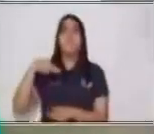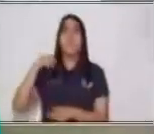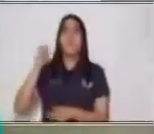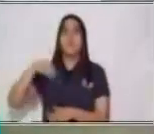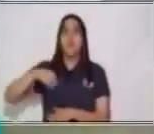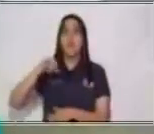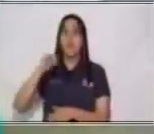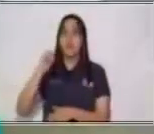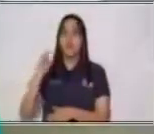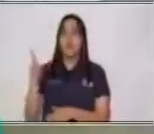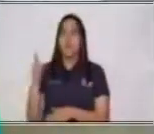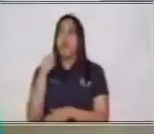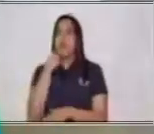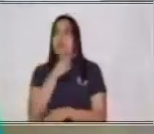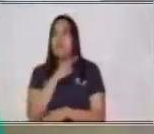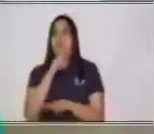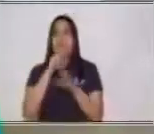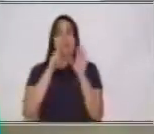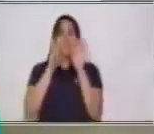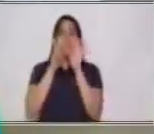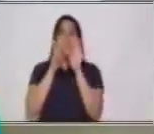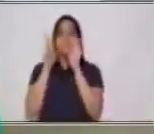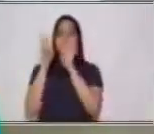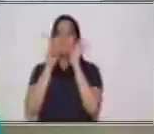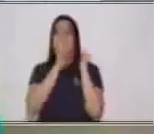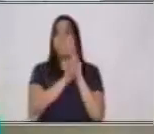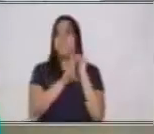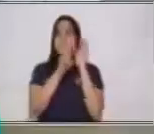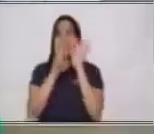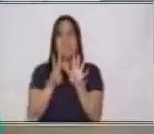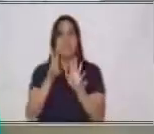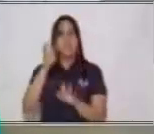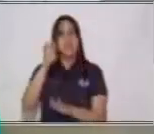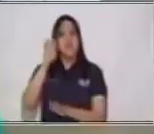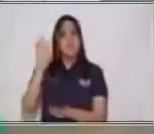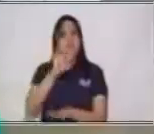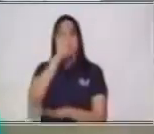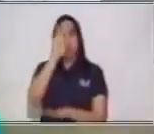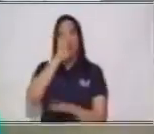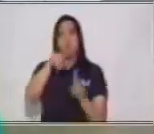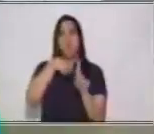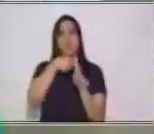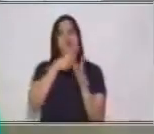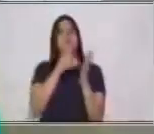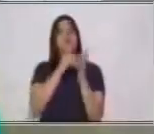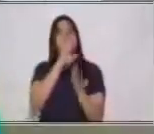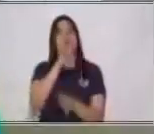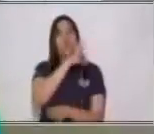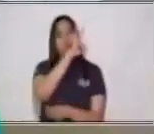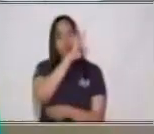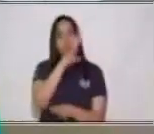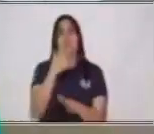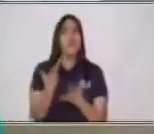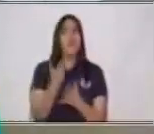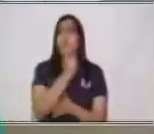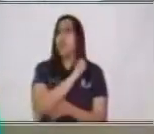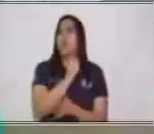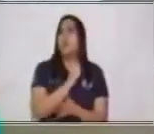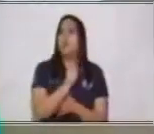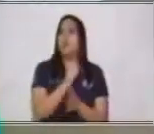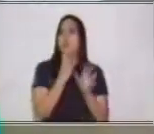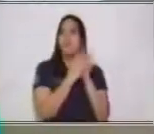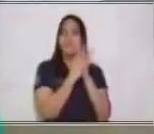así, 27p cubo más q al cubo. Yo puedo reescribir esto, puedo escribirlo ahora así.